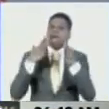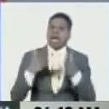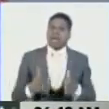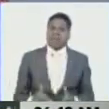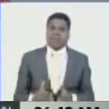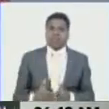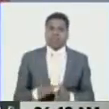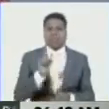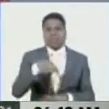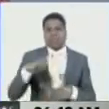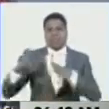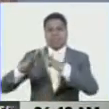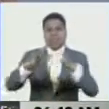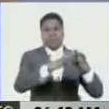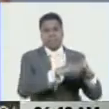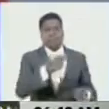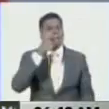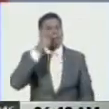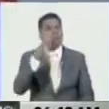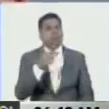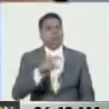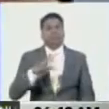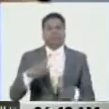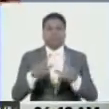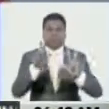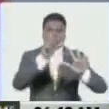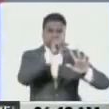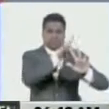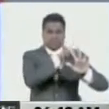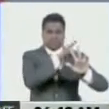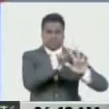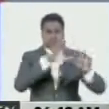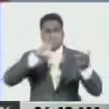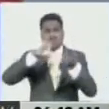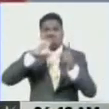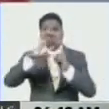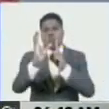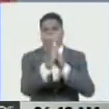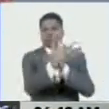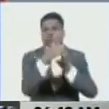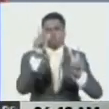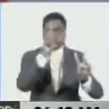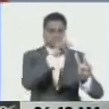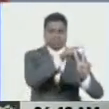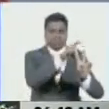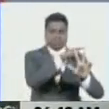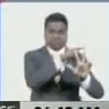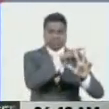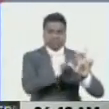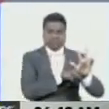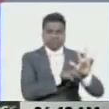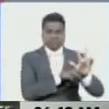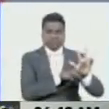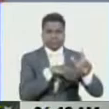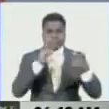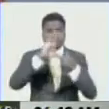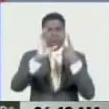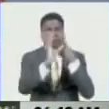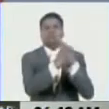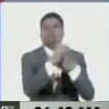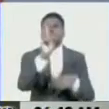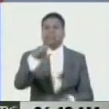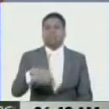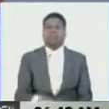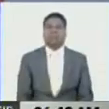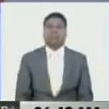Y tenemos grandes tareas en lo cultural, quizás las más grandes tenemos. Quizás el mayor daño que le ha ocasionado el imperialismo